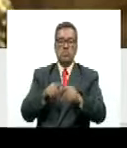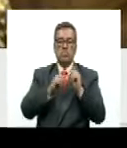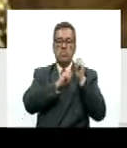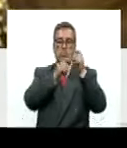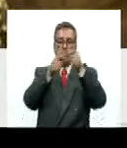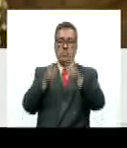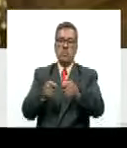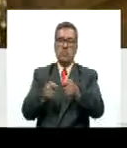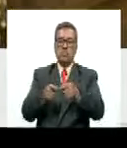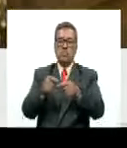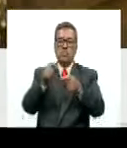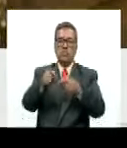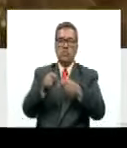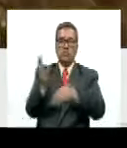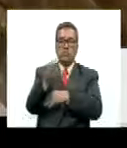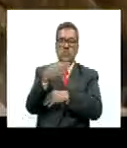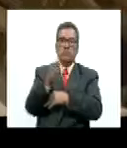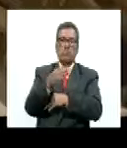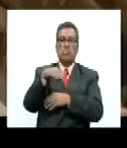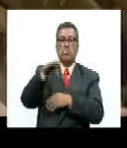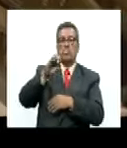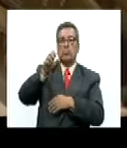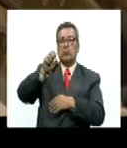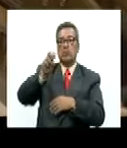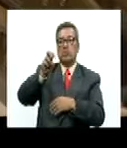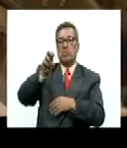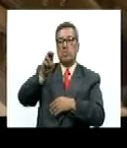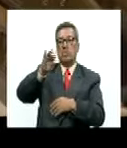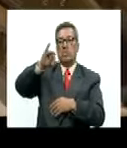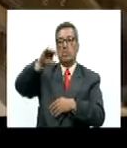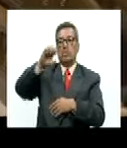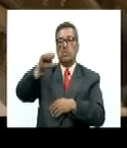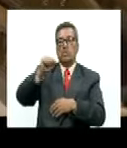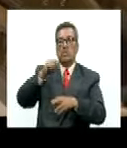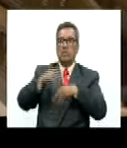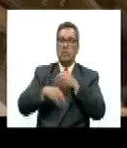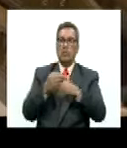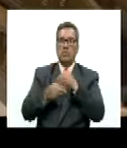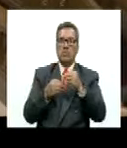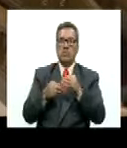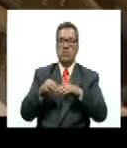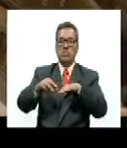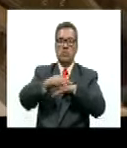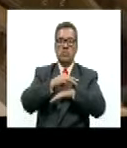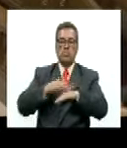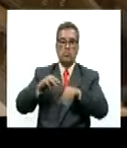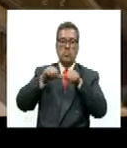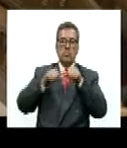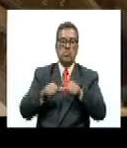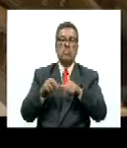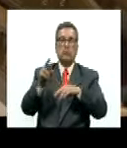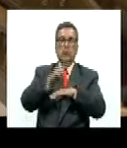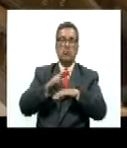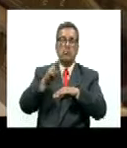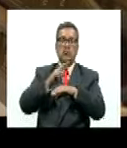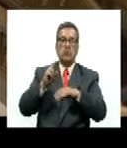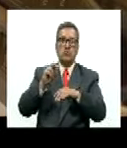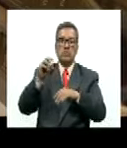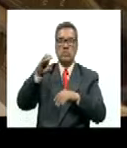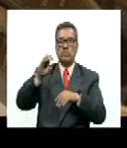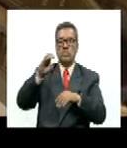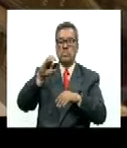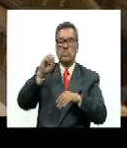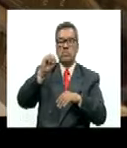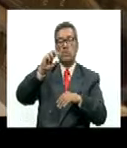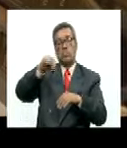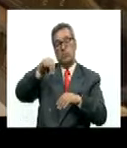condecoración Orden de la Bandera Serbia X de Grec, otorgada por la misión permanente de la República de Serbia.